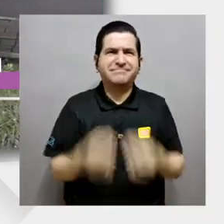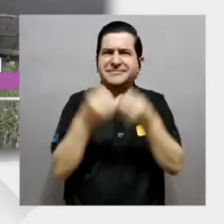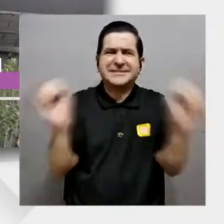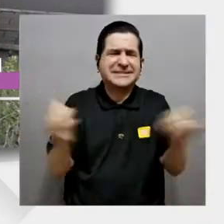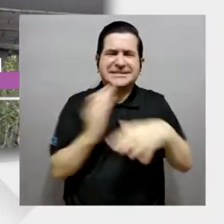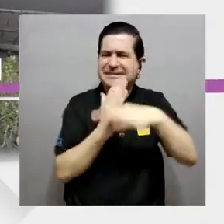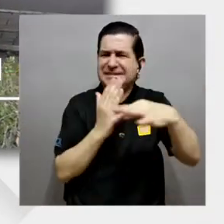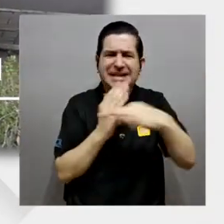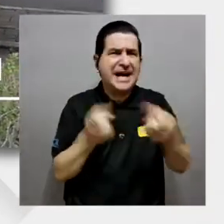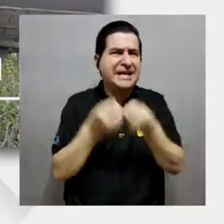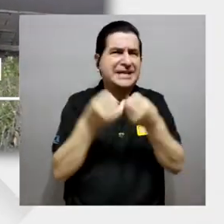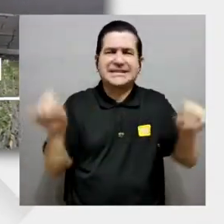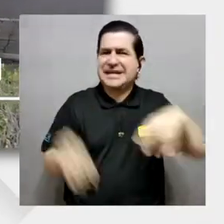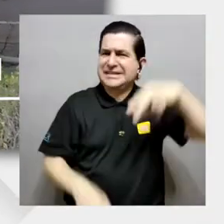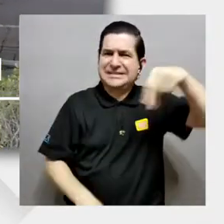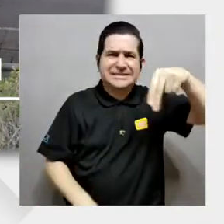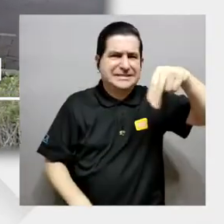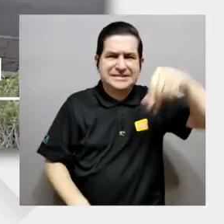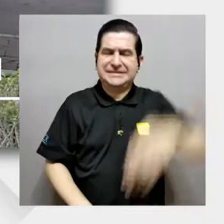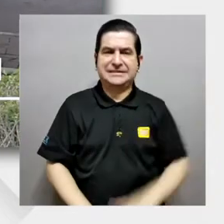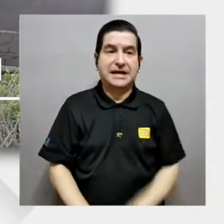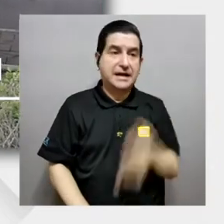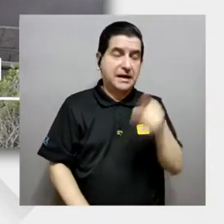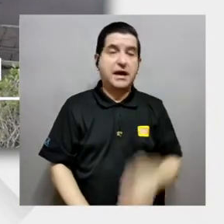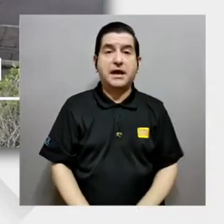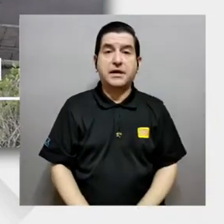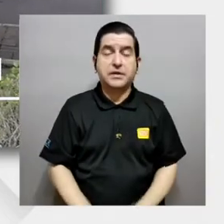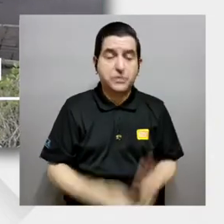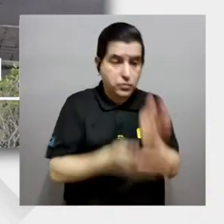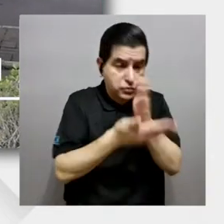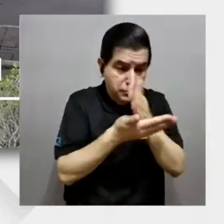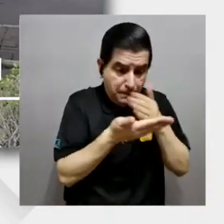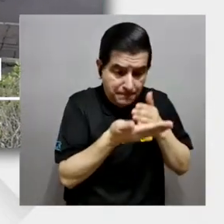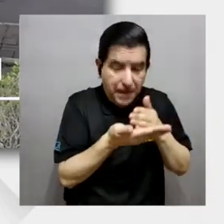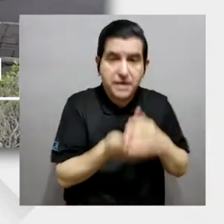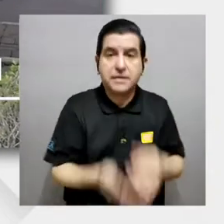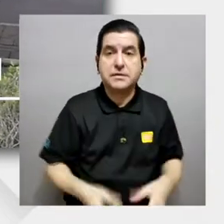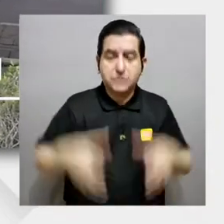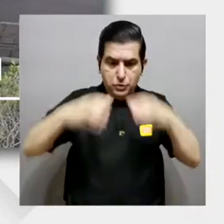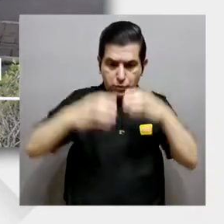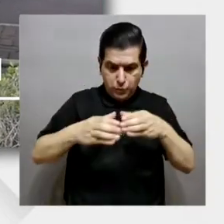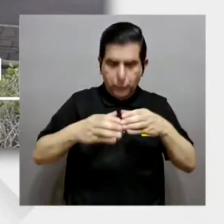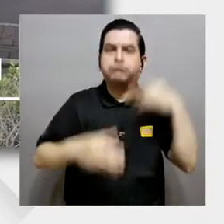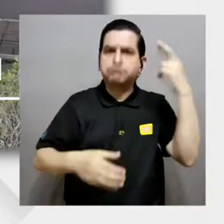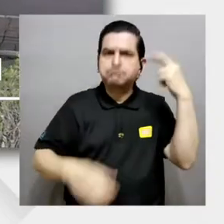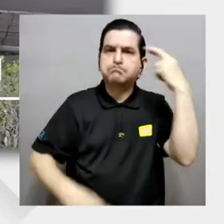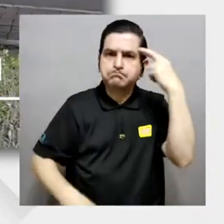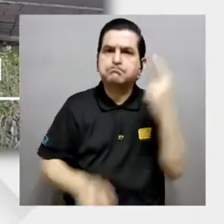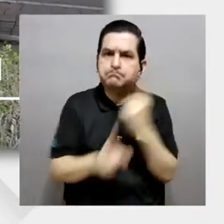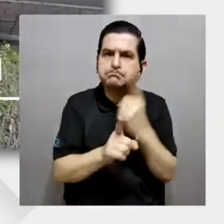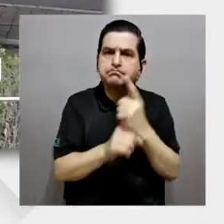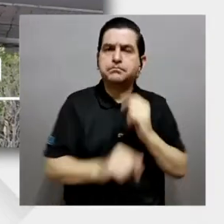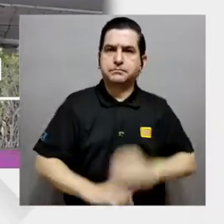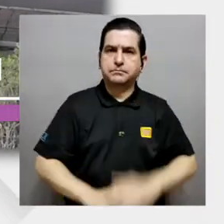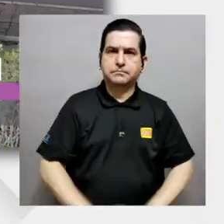grasa y sin sal, ellos se sirven porciones como muy